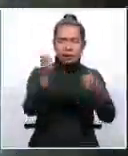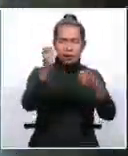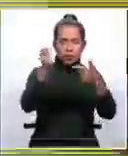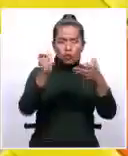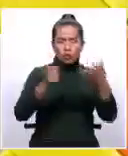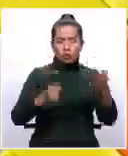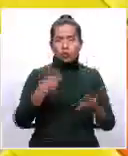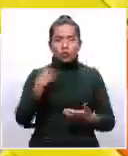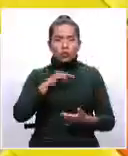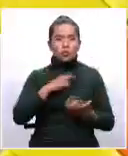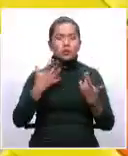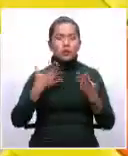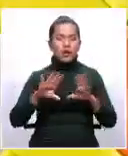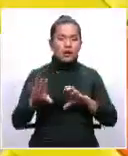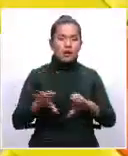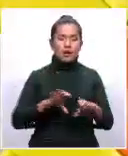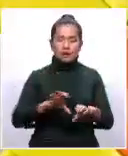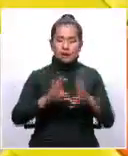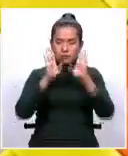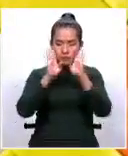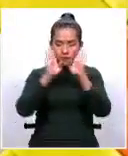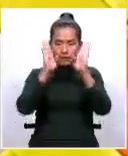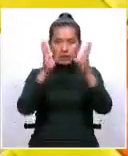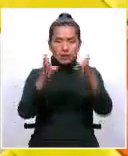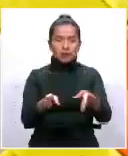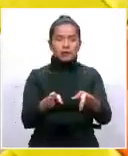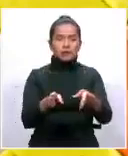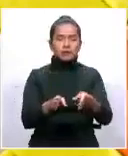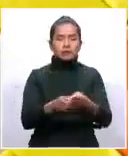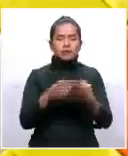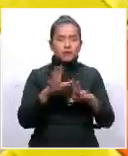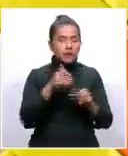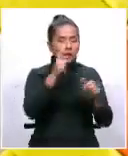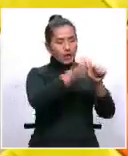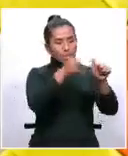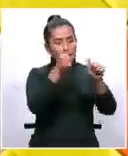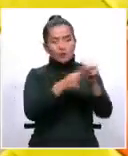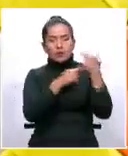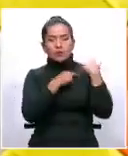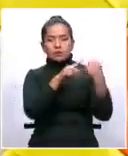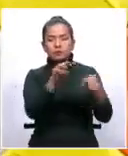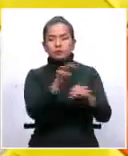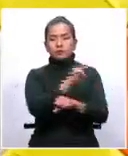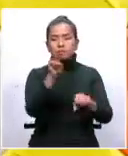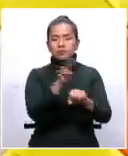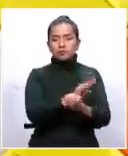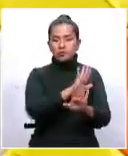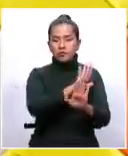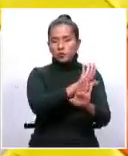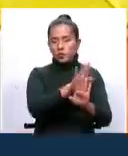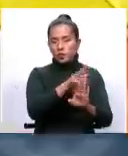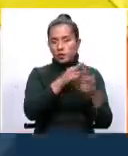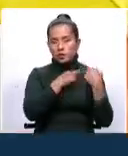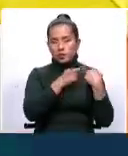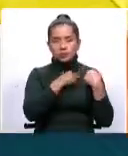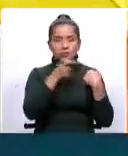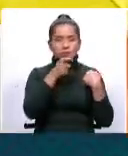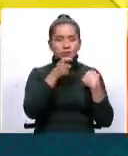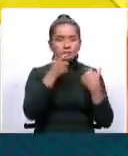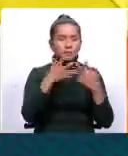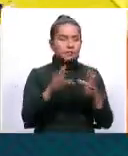cada uno de los puntos ha sido atendido por cada uno de los ministerios correspondientes en cada